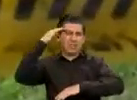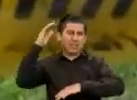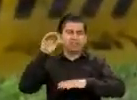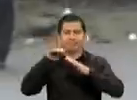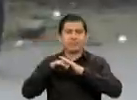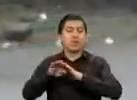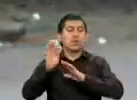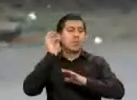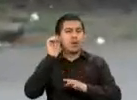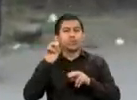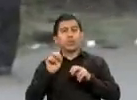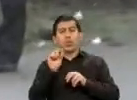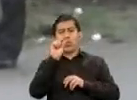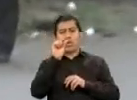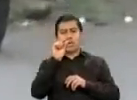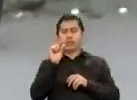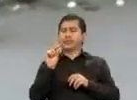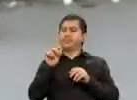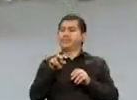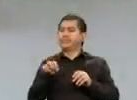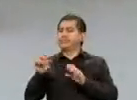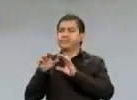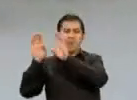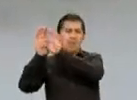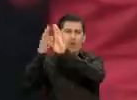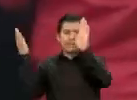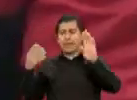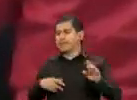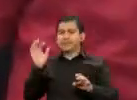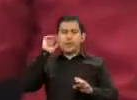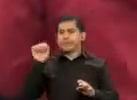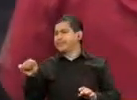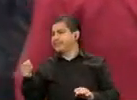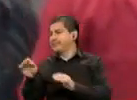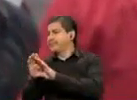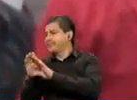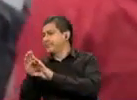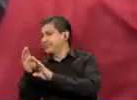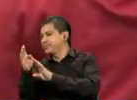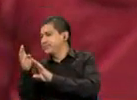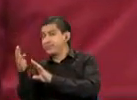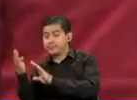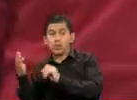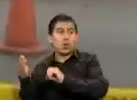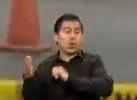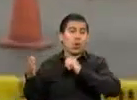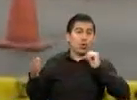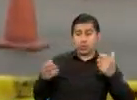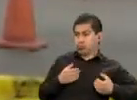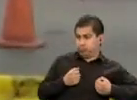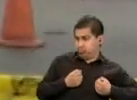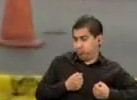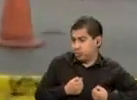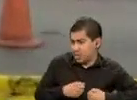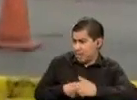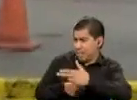estaba dentro del vehículo, se bajó para abrir la cadena de seguridad de la puerta principal. Ese fue el momento que aprovecharon los asesinos